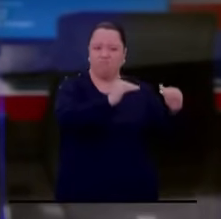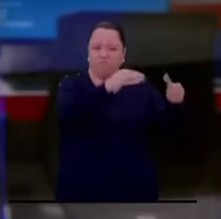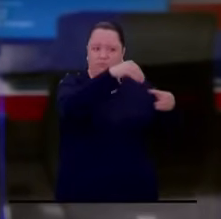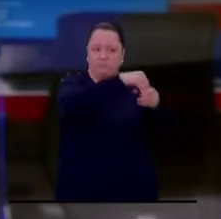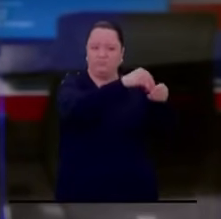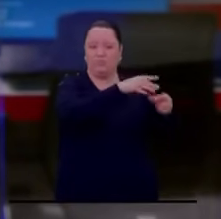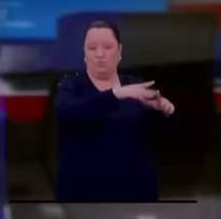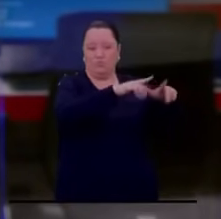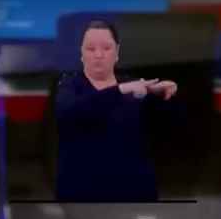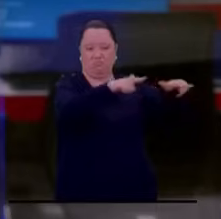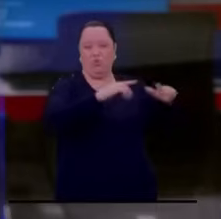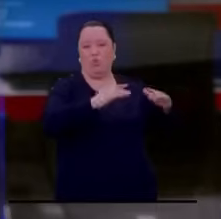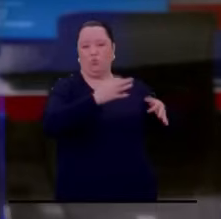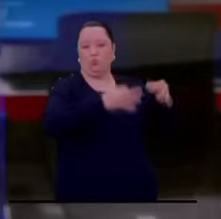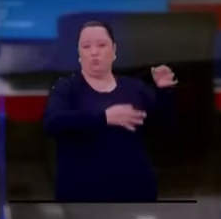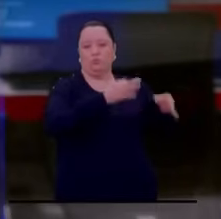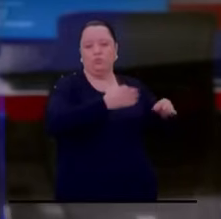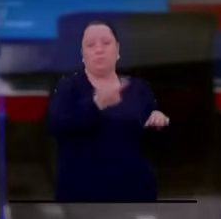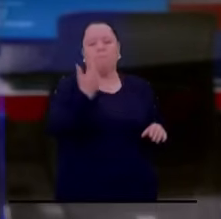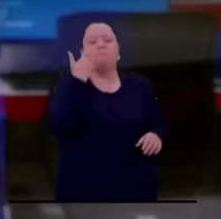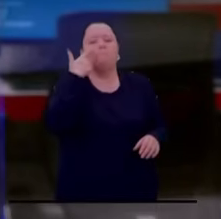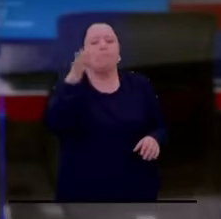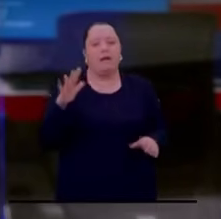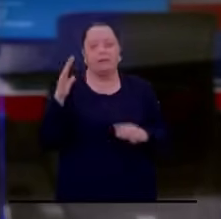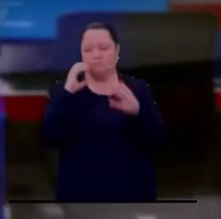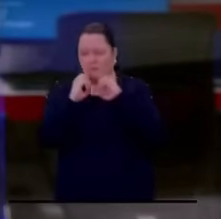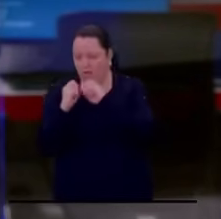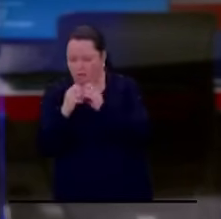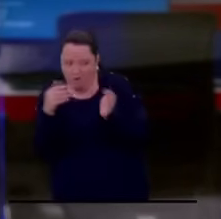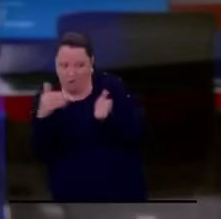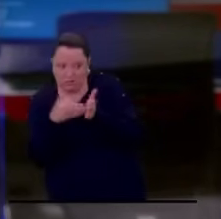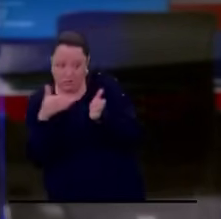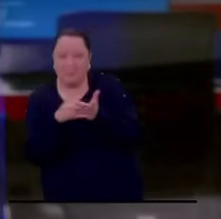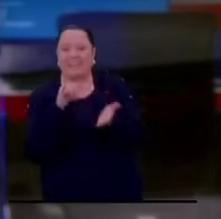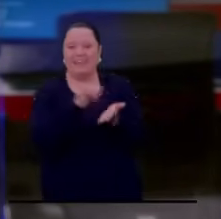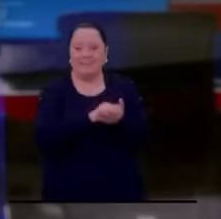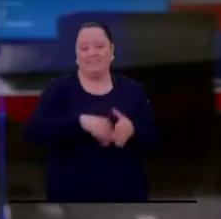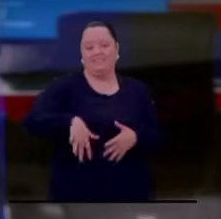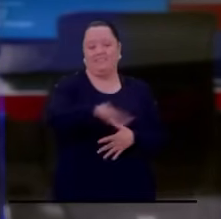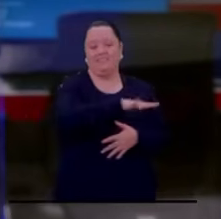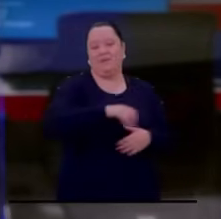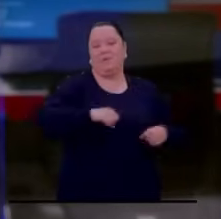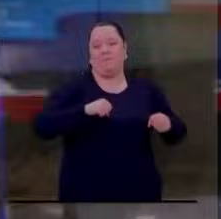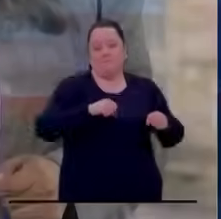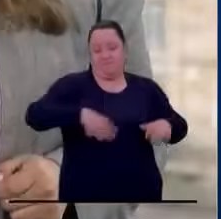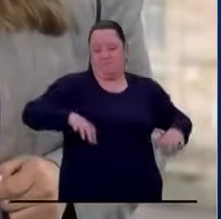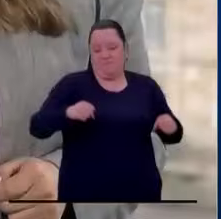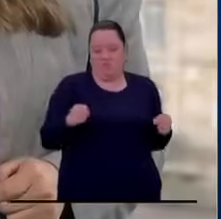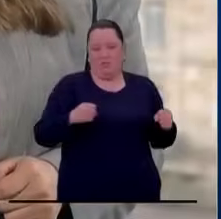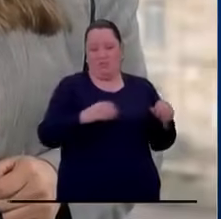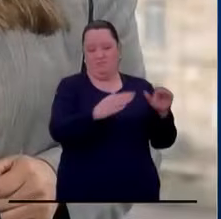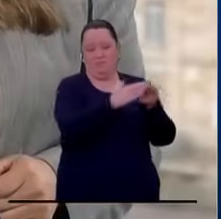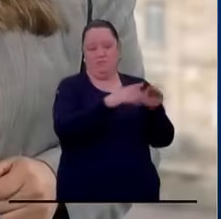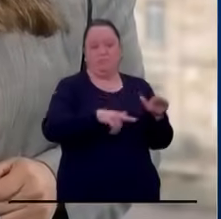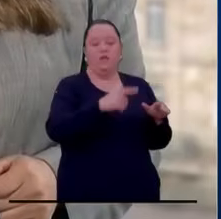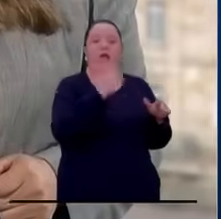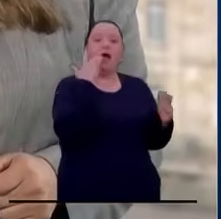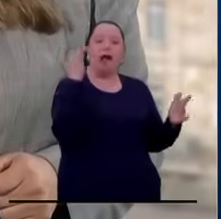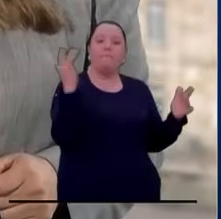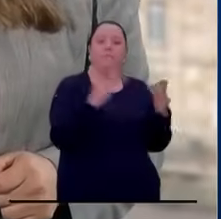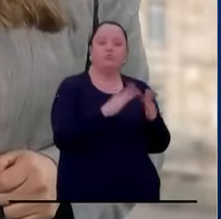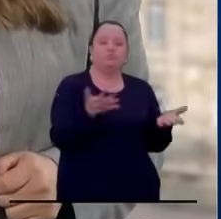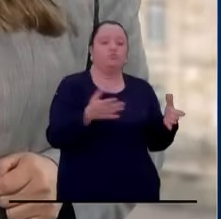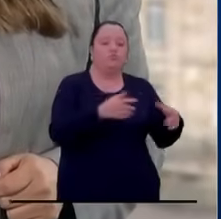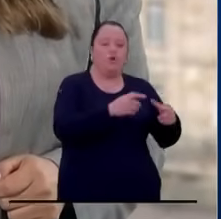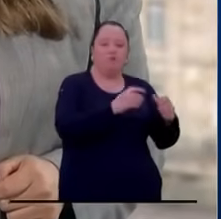de un supuesto atentado contra esta sede ubicada en el centro de Bogotá. Hoy se realizó una cumbre entre las altas cortes, la Fiscalía y la Policía